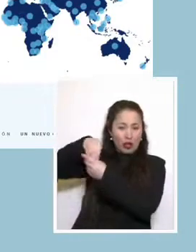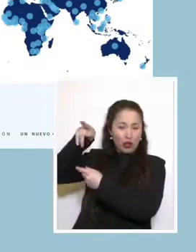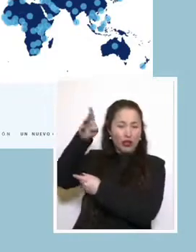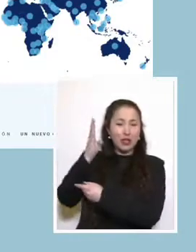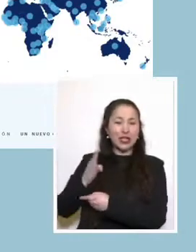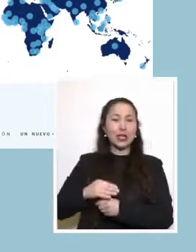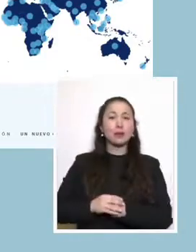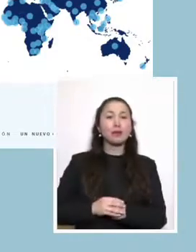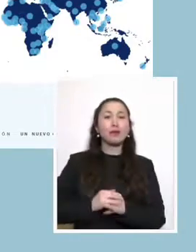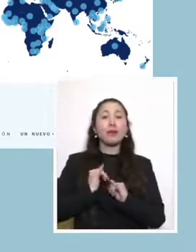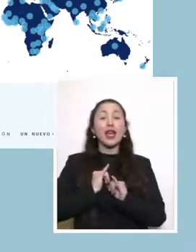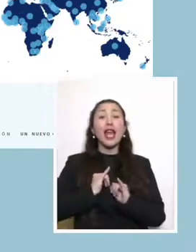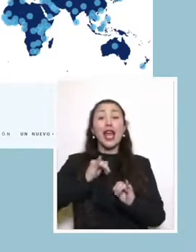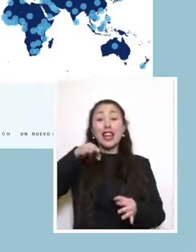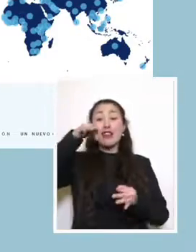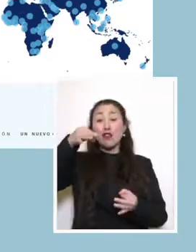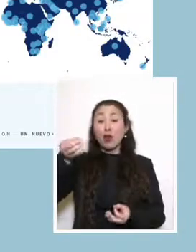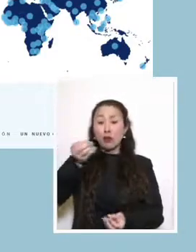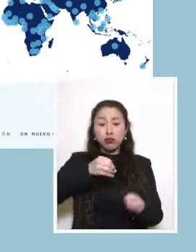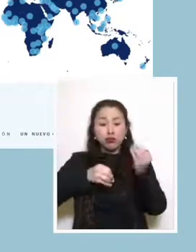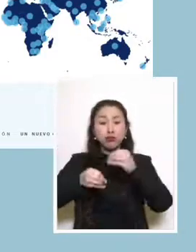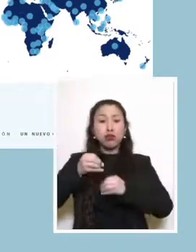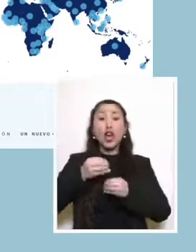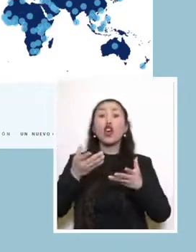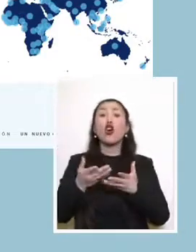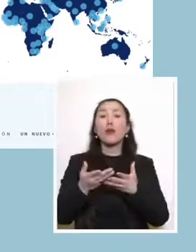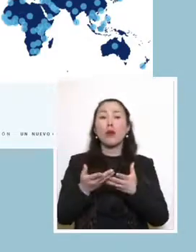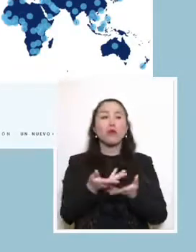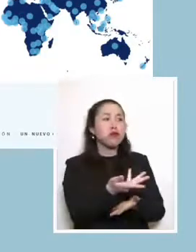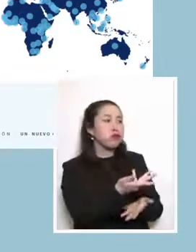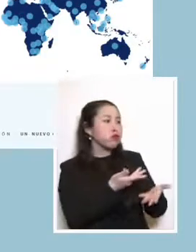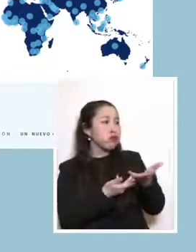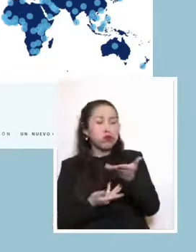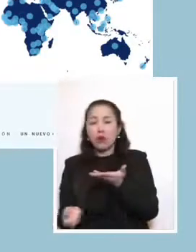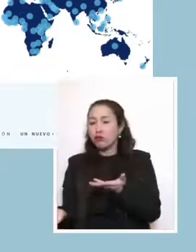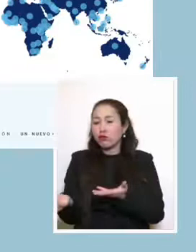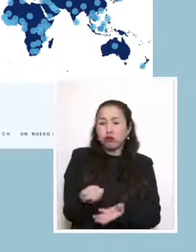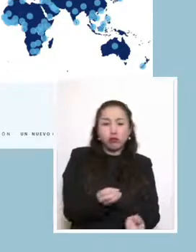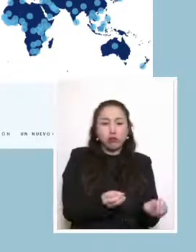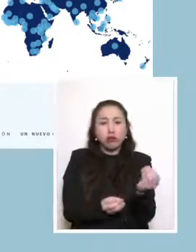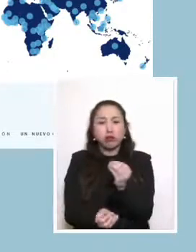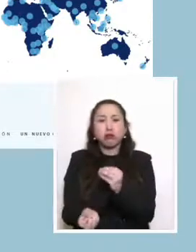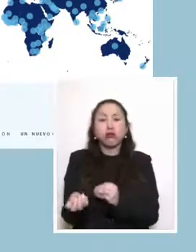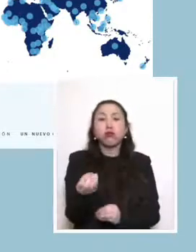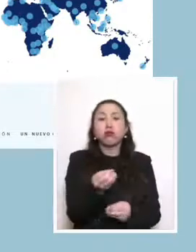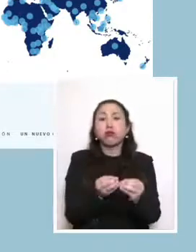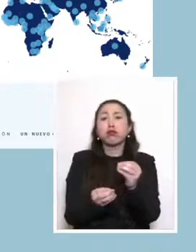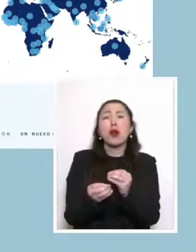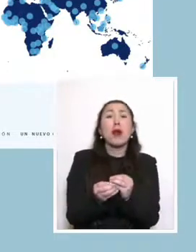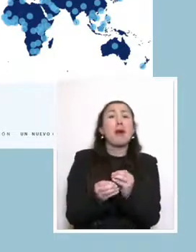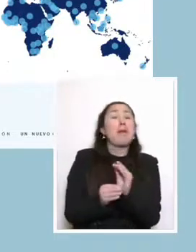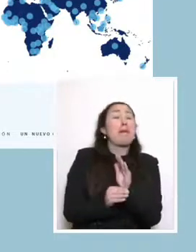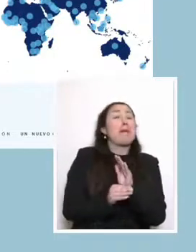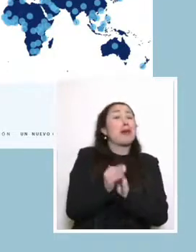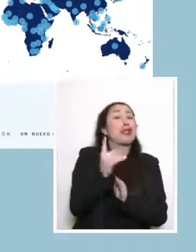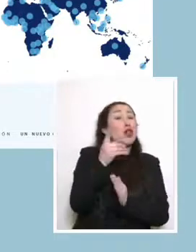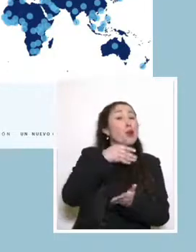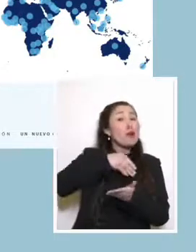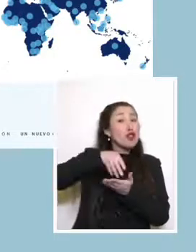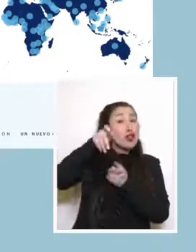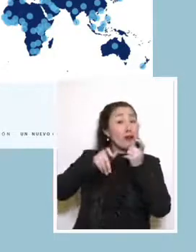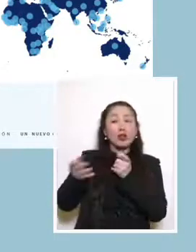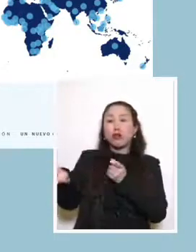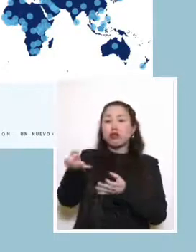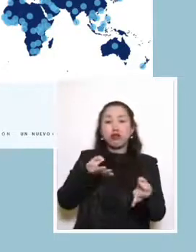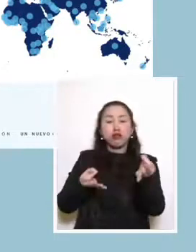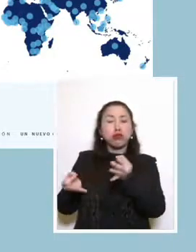El informe se nutrió de un proceso de co-construcción y encapsula las aportaciones de más de 1 millón de personas